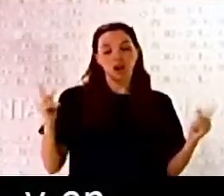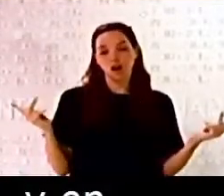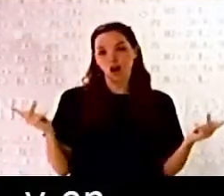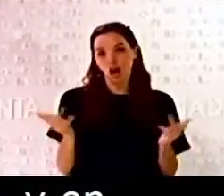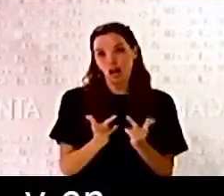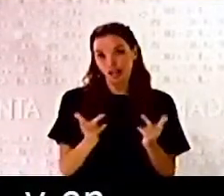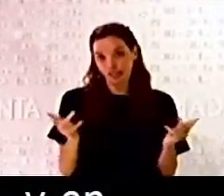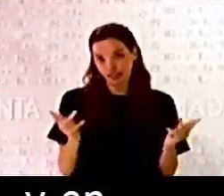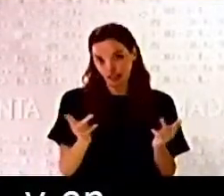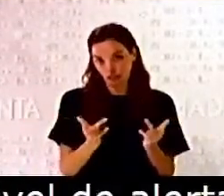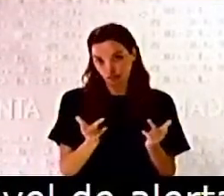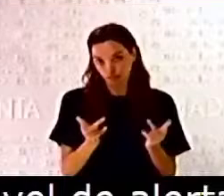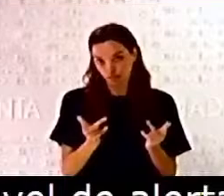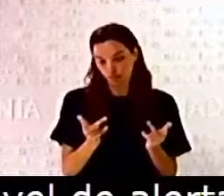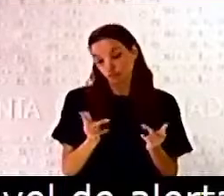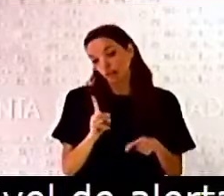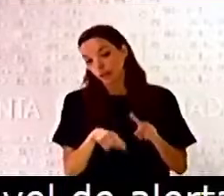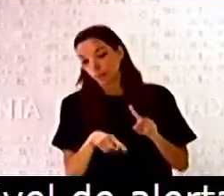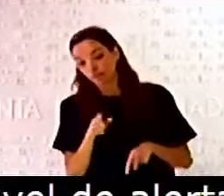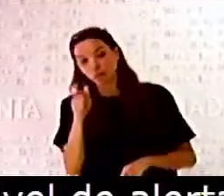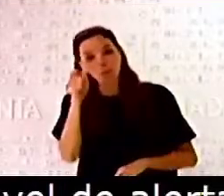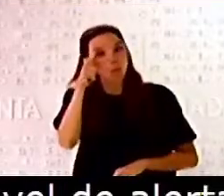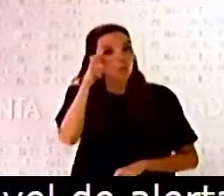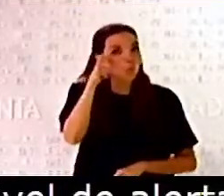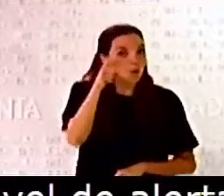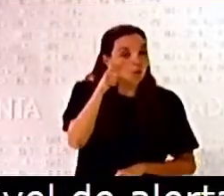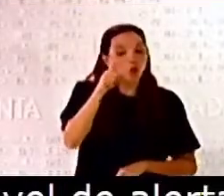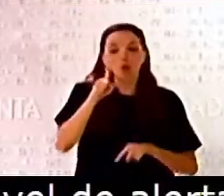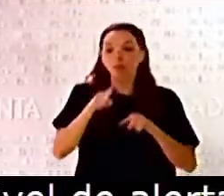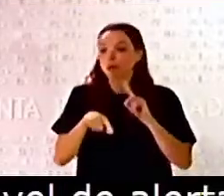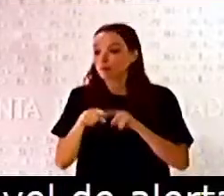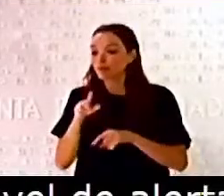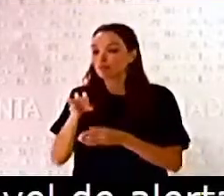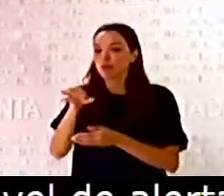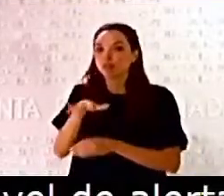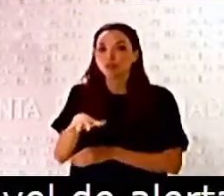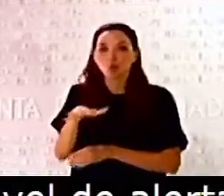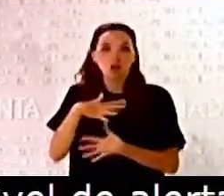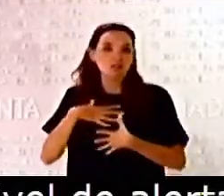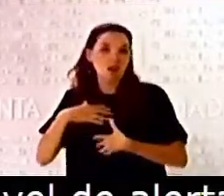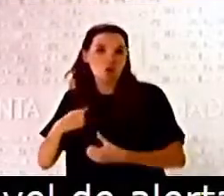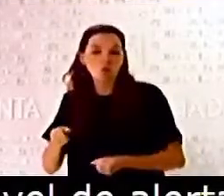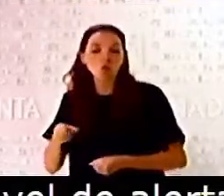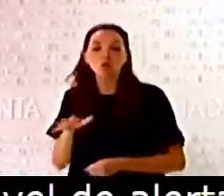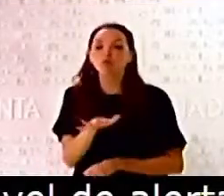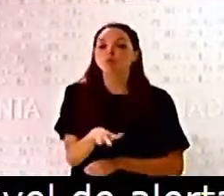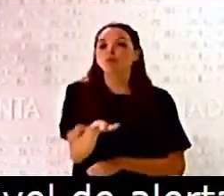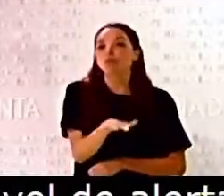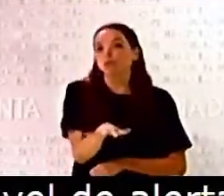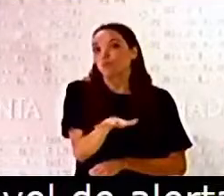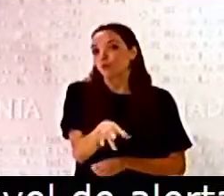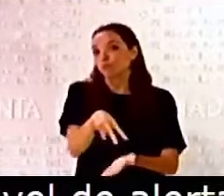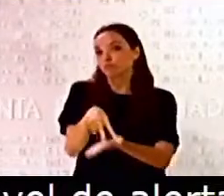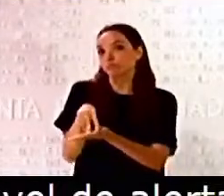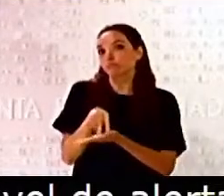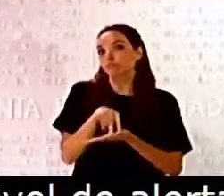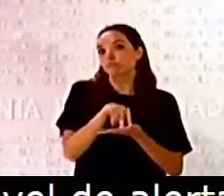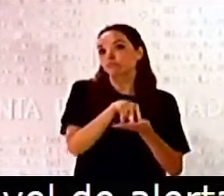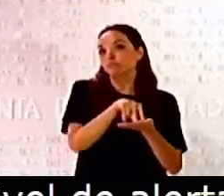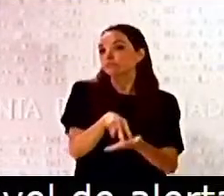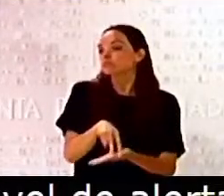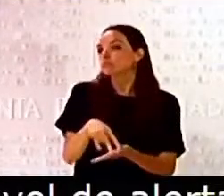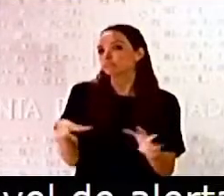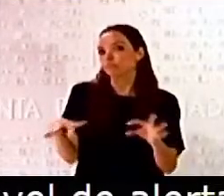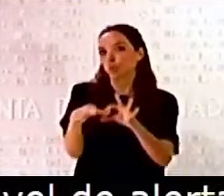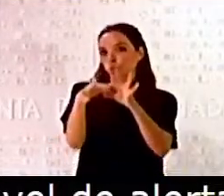que tenga ese municipio, esa zona de salud, ese área de salud o la zona geográfica donde se utilice. Es